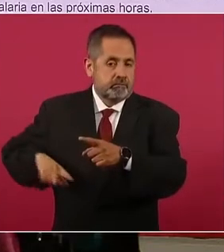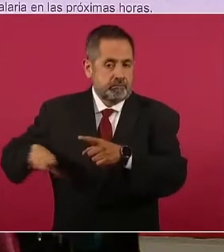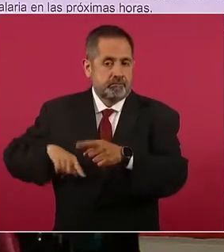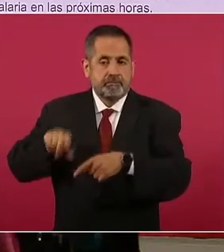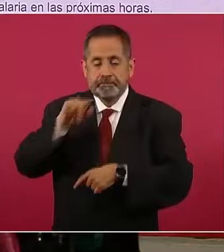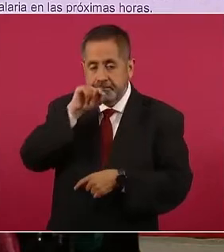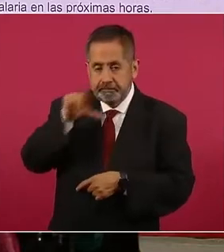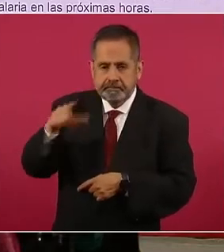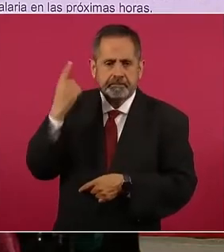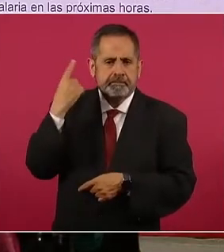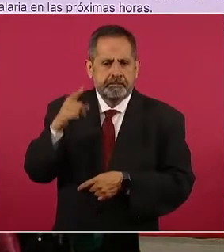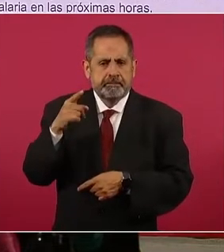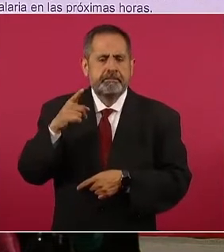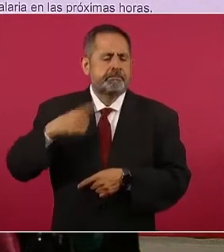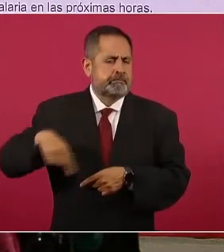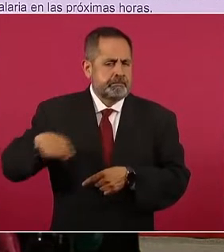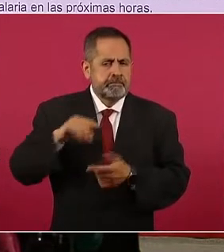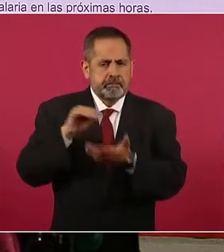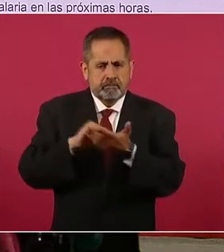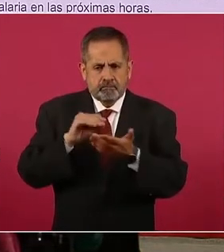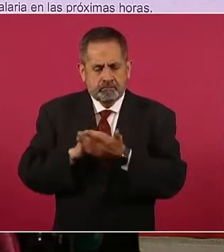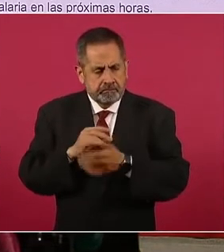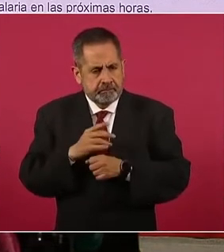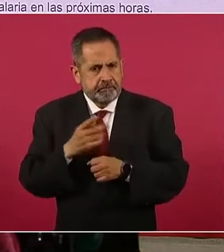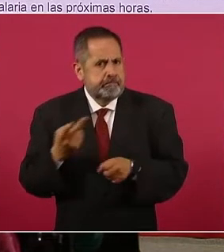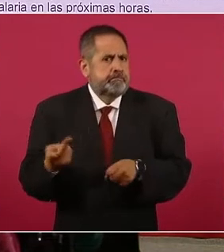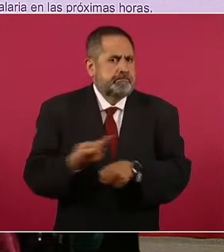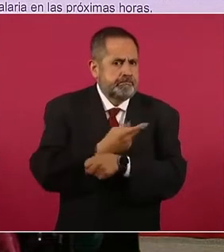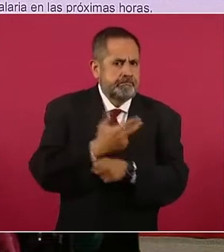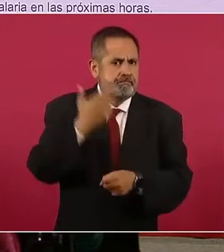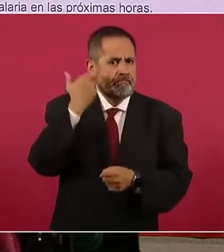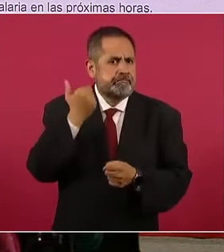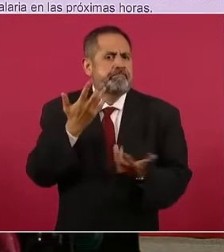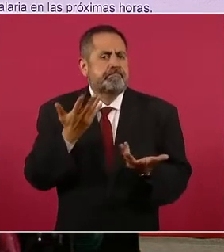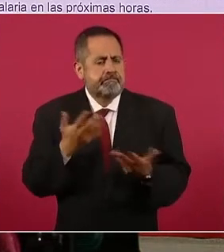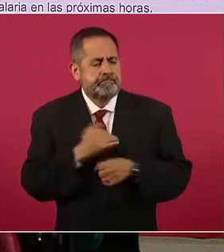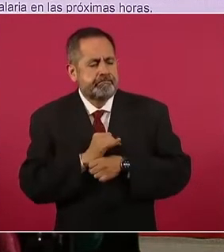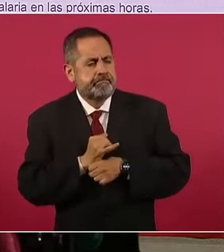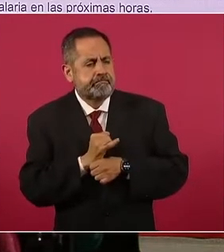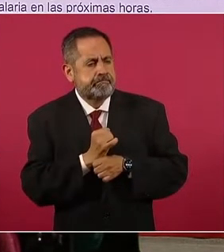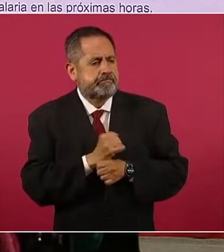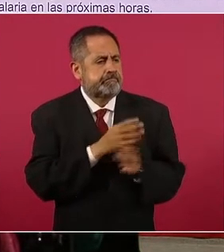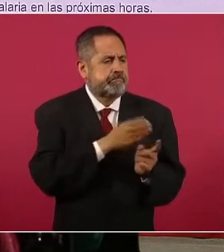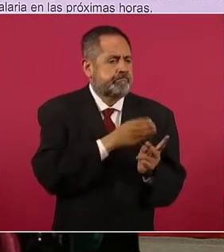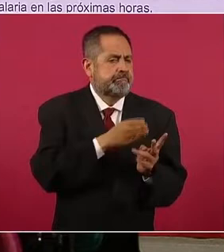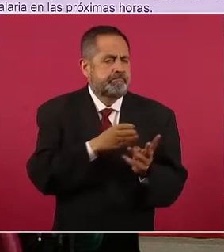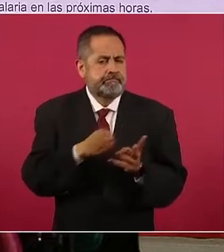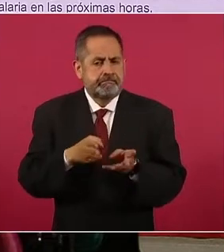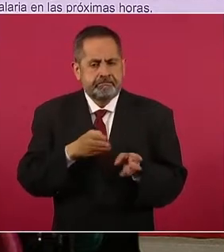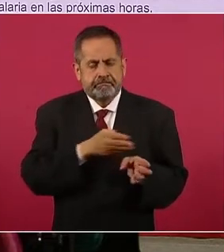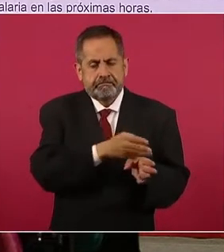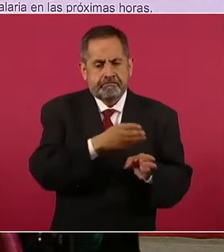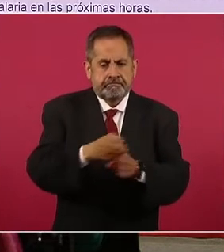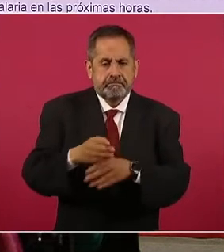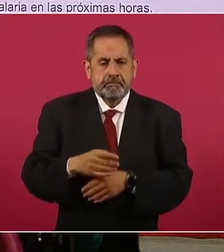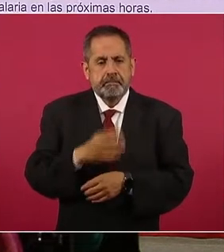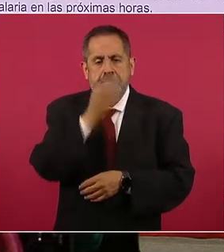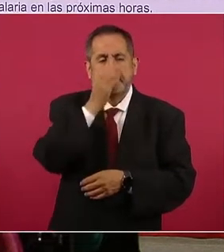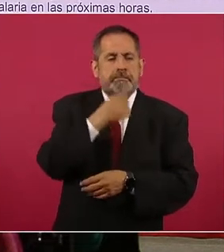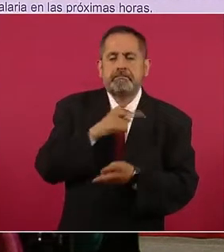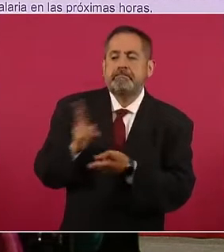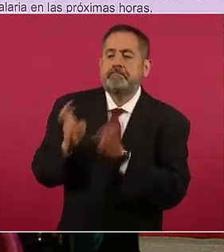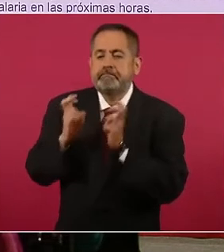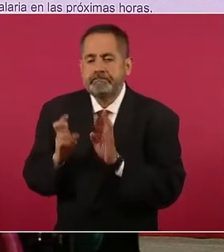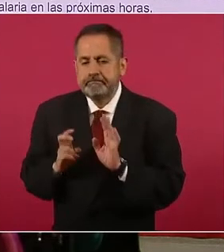el afán de que se puedan seguir diferentes líneas de investigación, es decir, no solo que se trató de un robo con